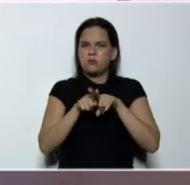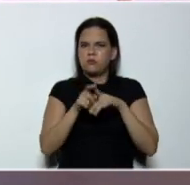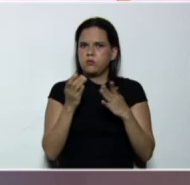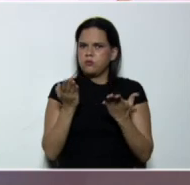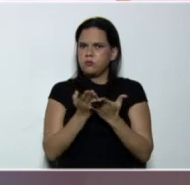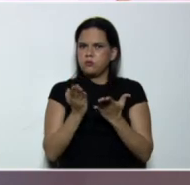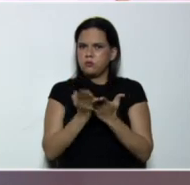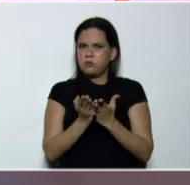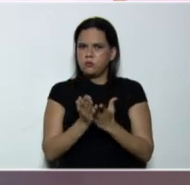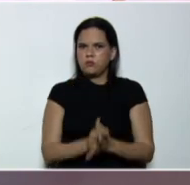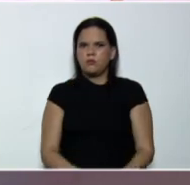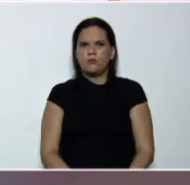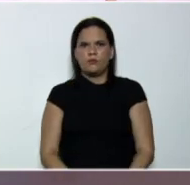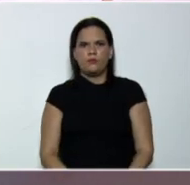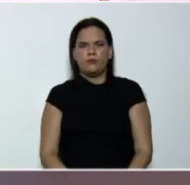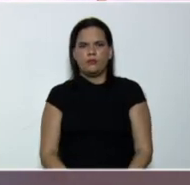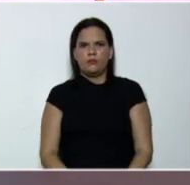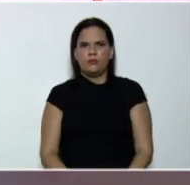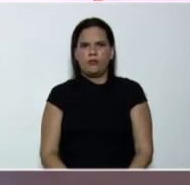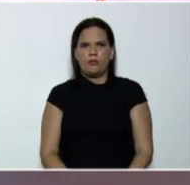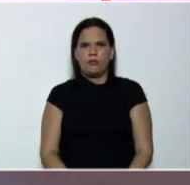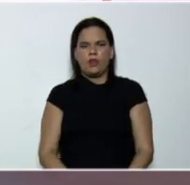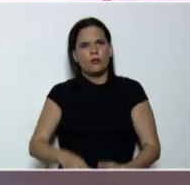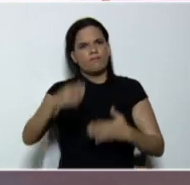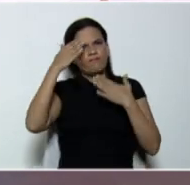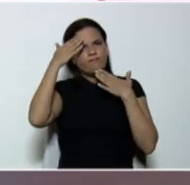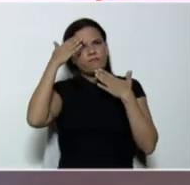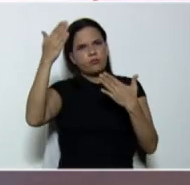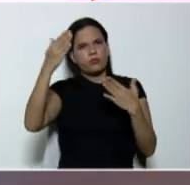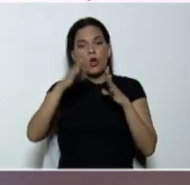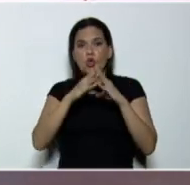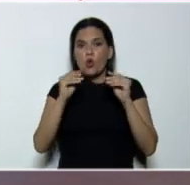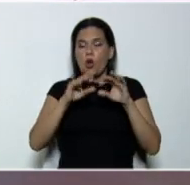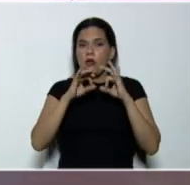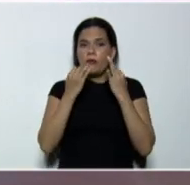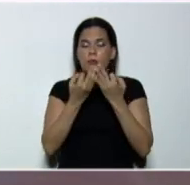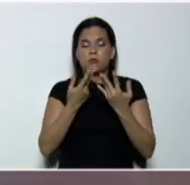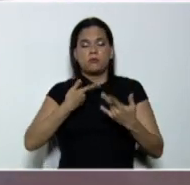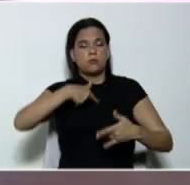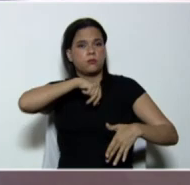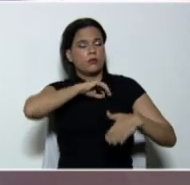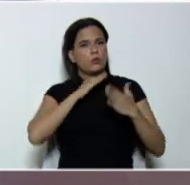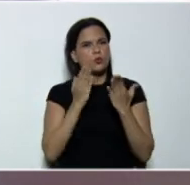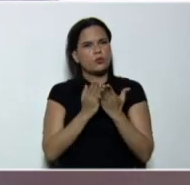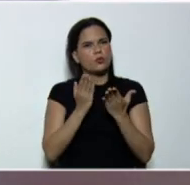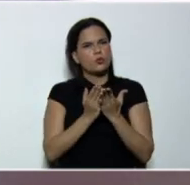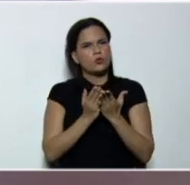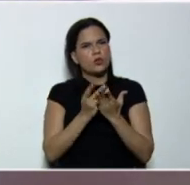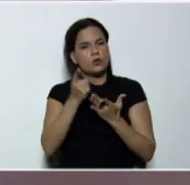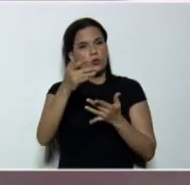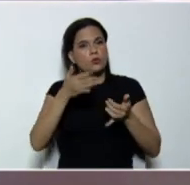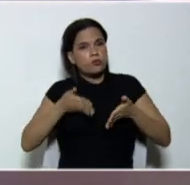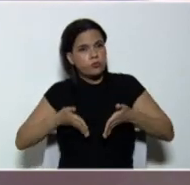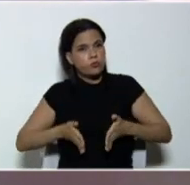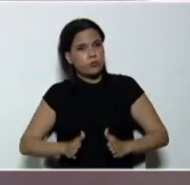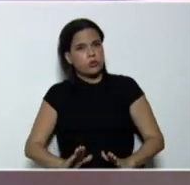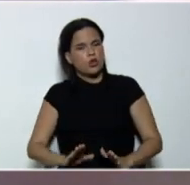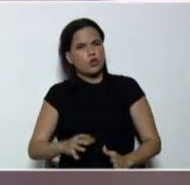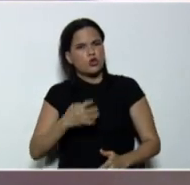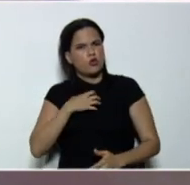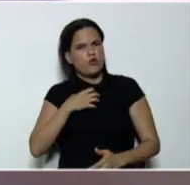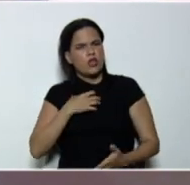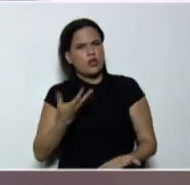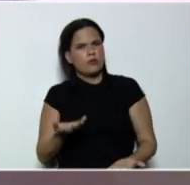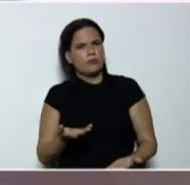Cada Familia, Una Escuela. Un saludo a todas las familias, a nuestros estudiantes que son sus hijos, sus sobrinos y sus